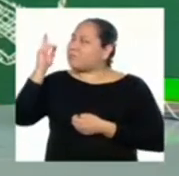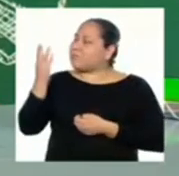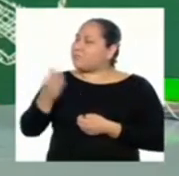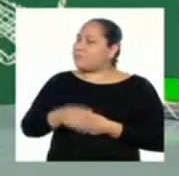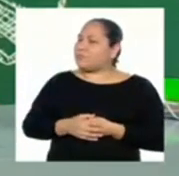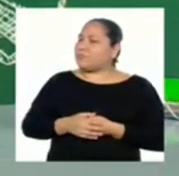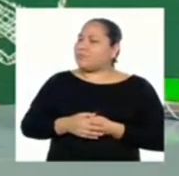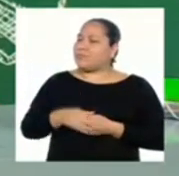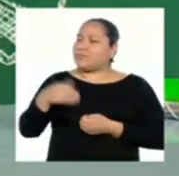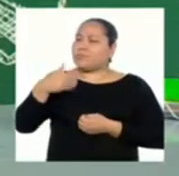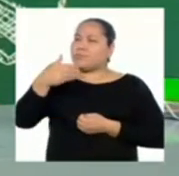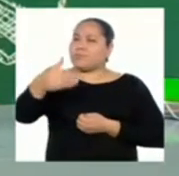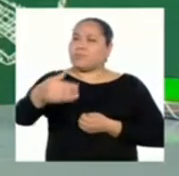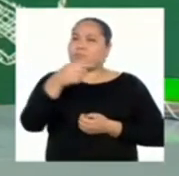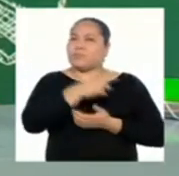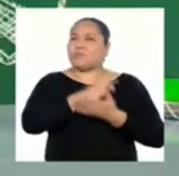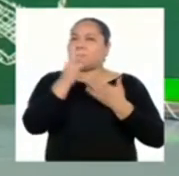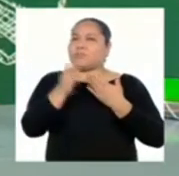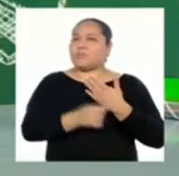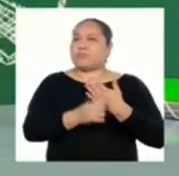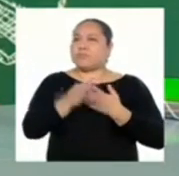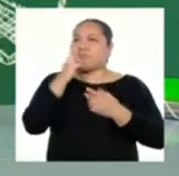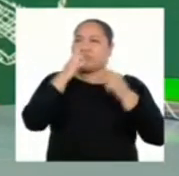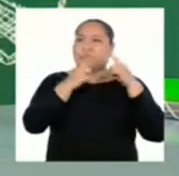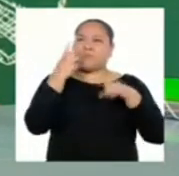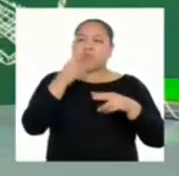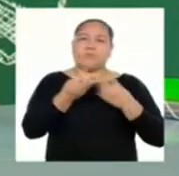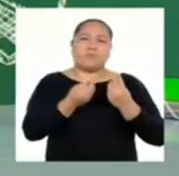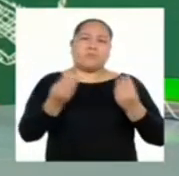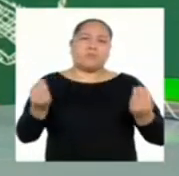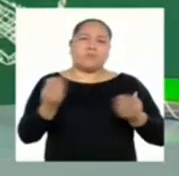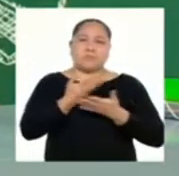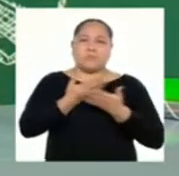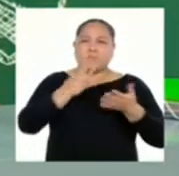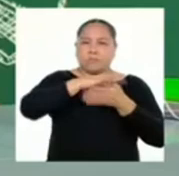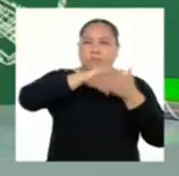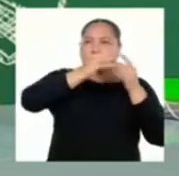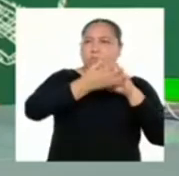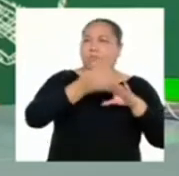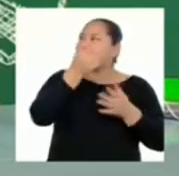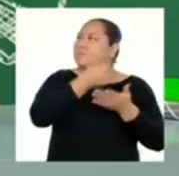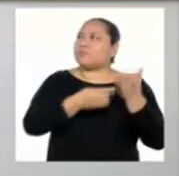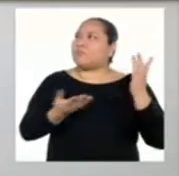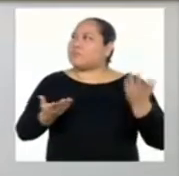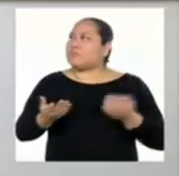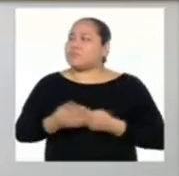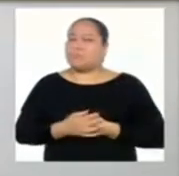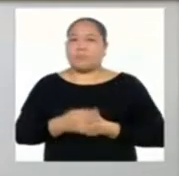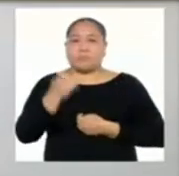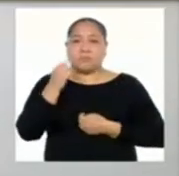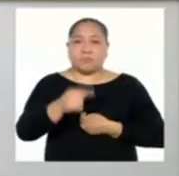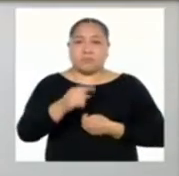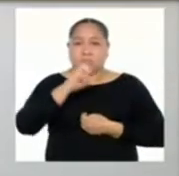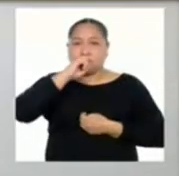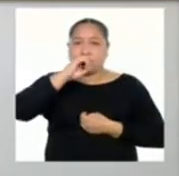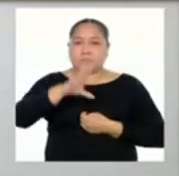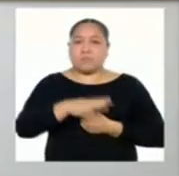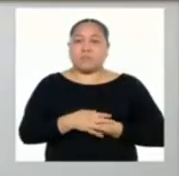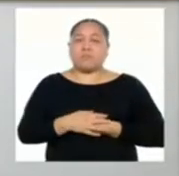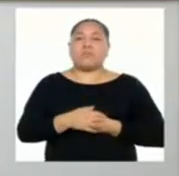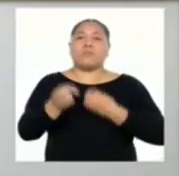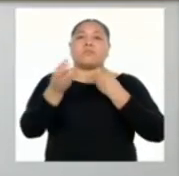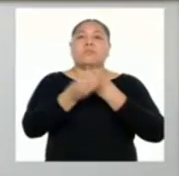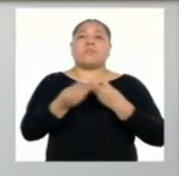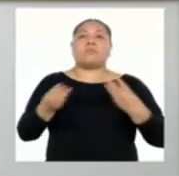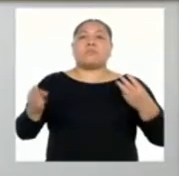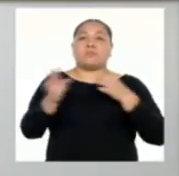Profesora, en el transcurso del programa se han proyectado una serie de fuentes históricas. ¿Qué son exactamente? Estas constituyen la